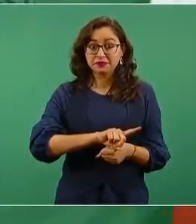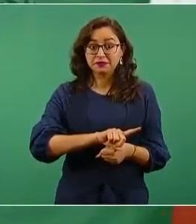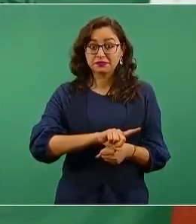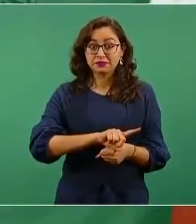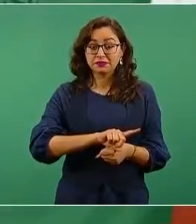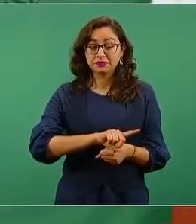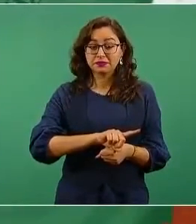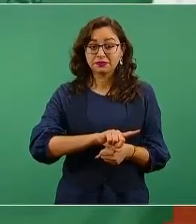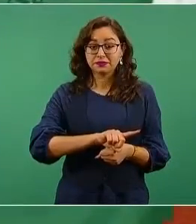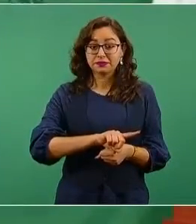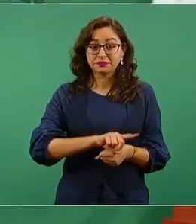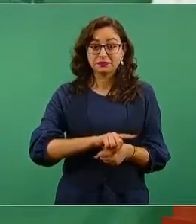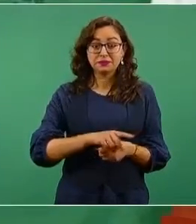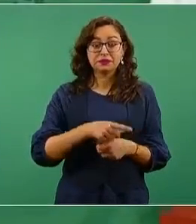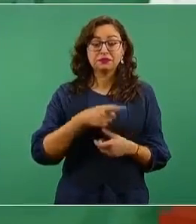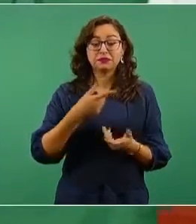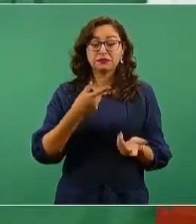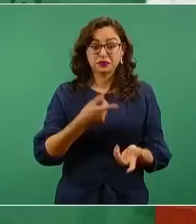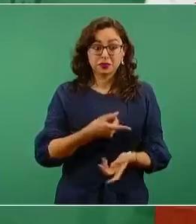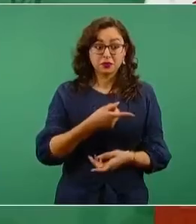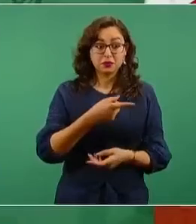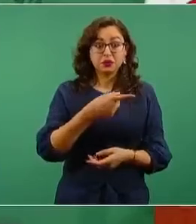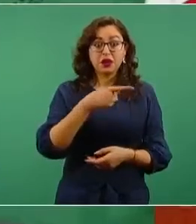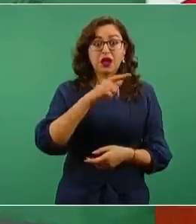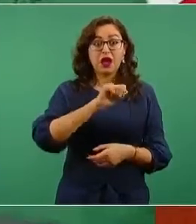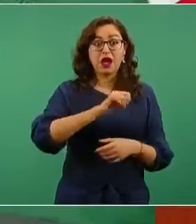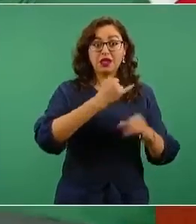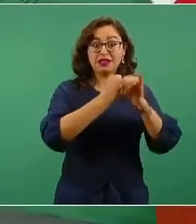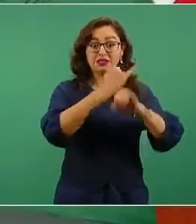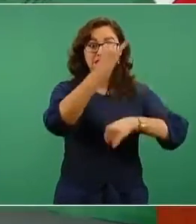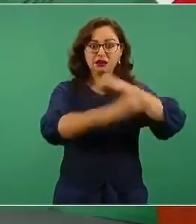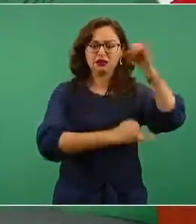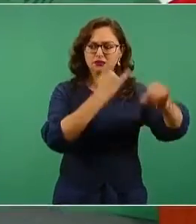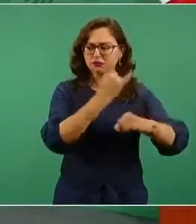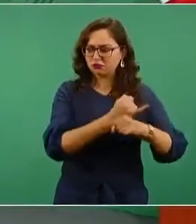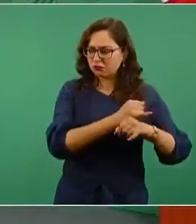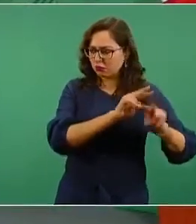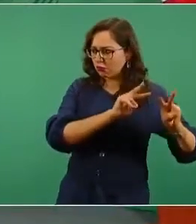aumentaron sus acciones, el precio de sus acciones en la bolsa.